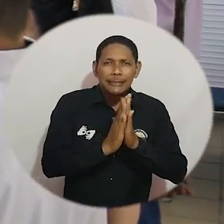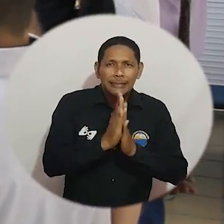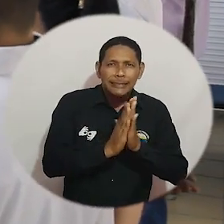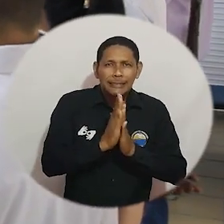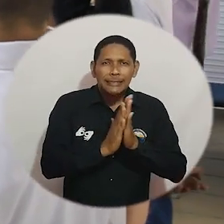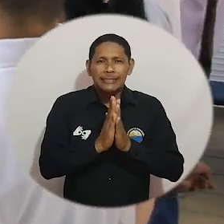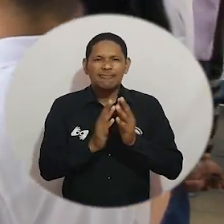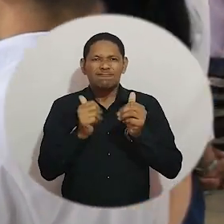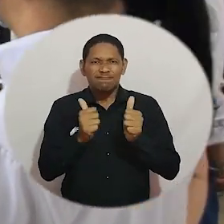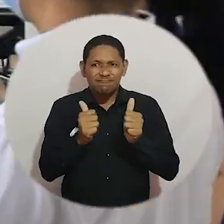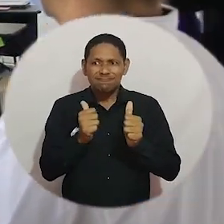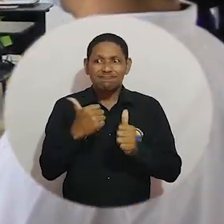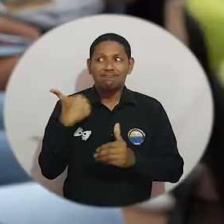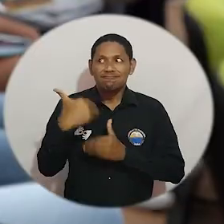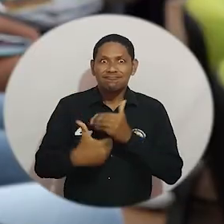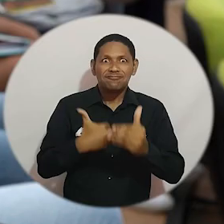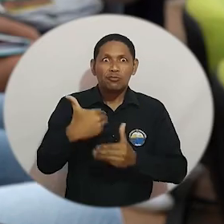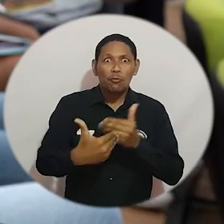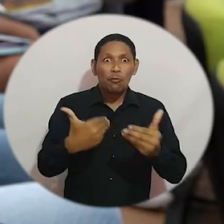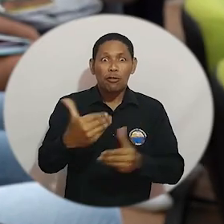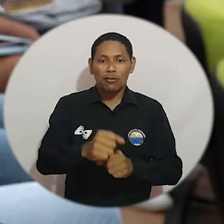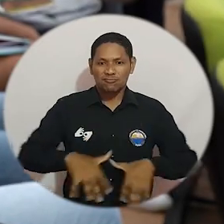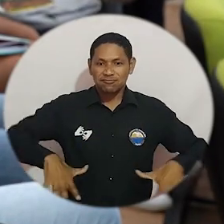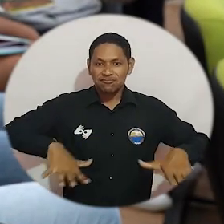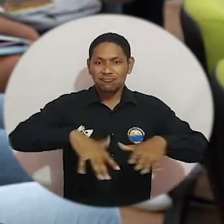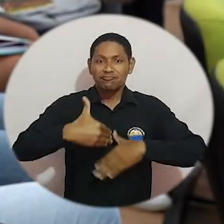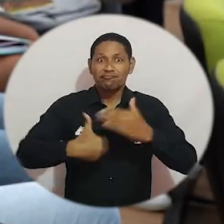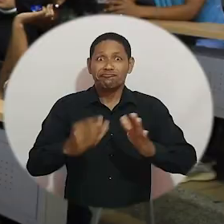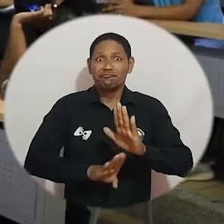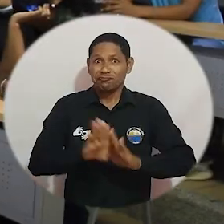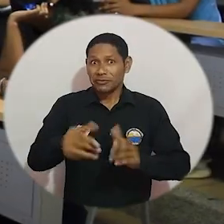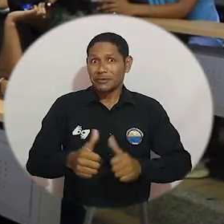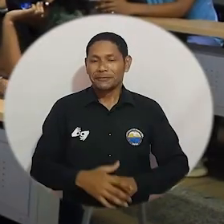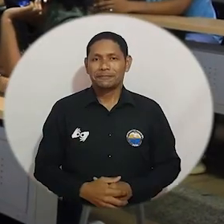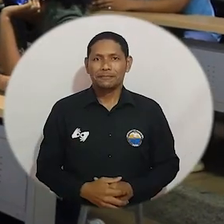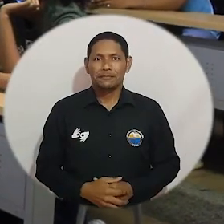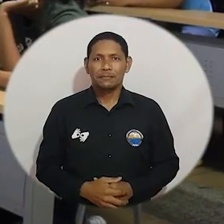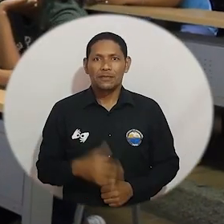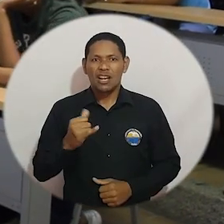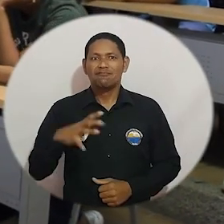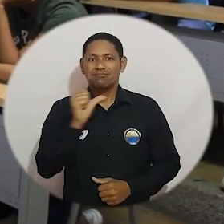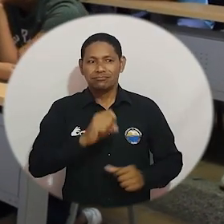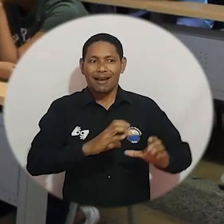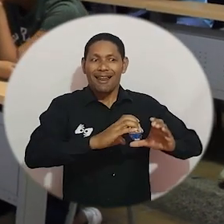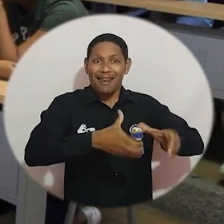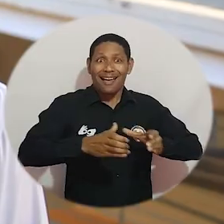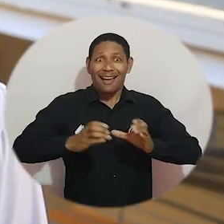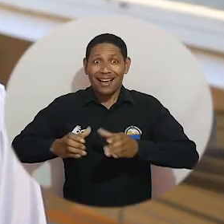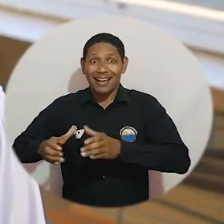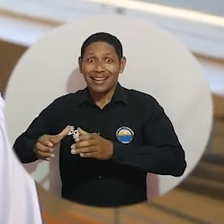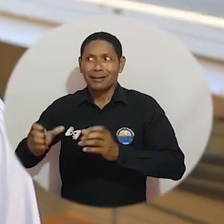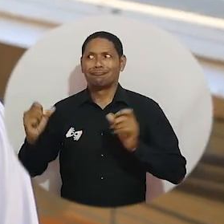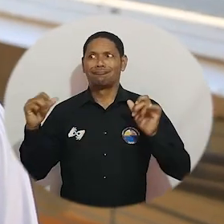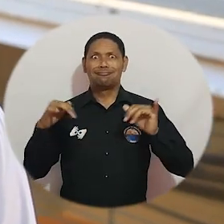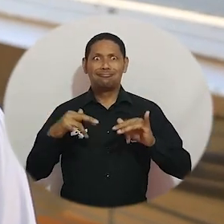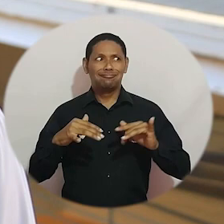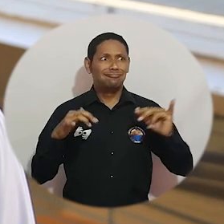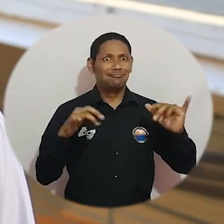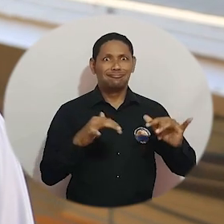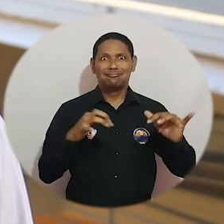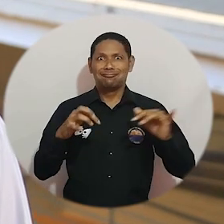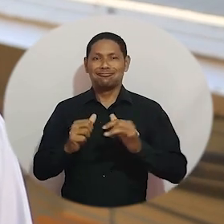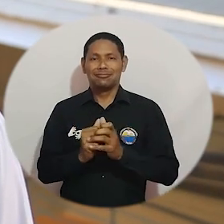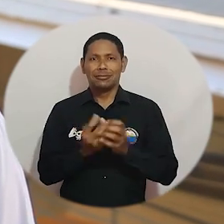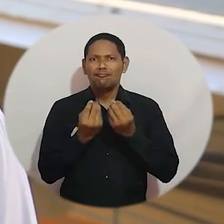ilusiones y esperanzas para generar progreso en el territorio. Hemos encontrado en las aulas espacios bastante